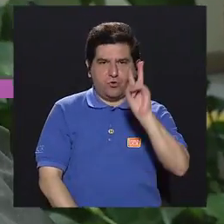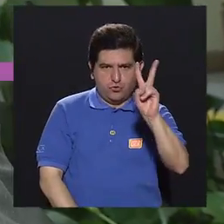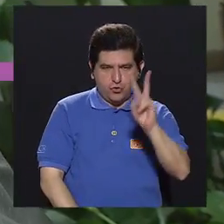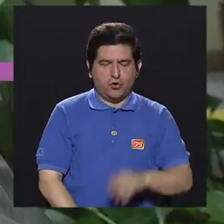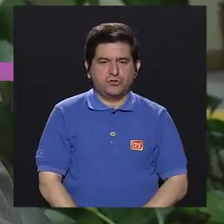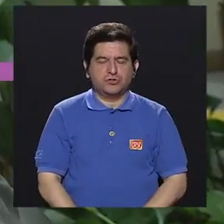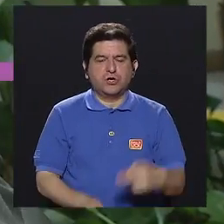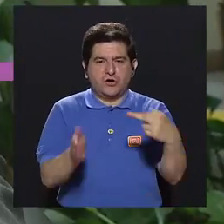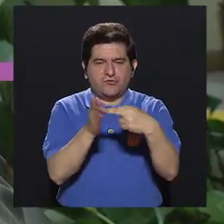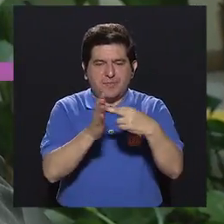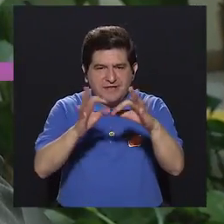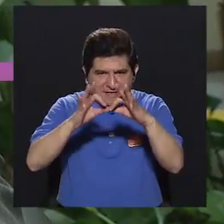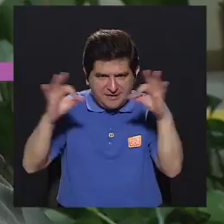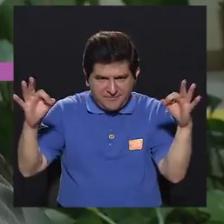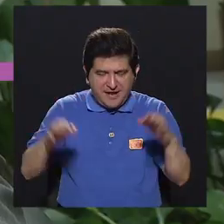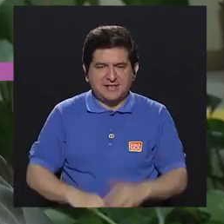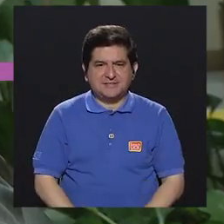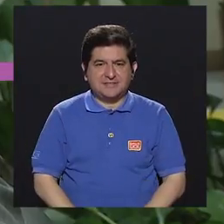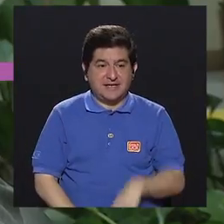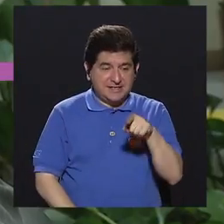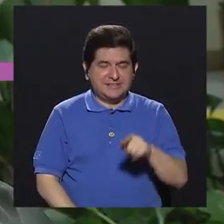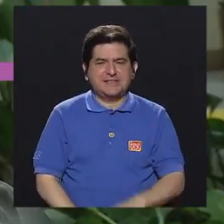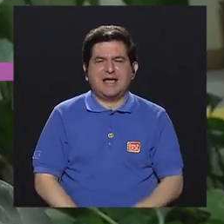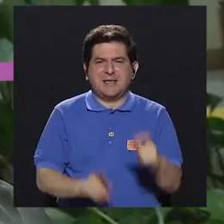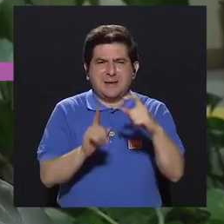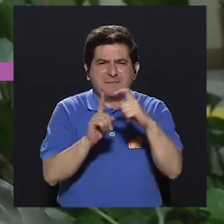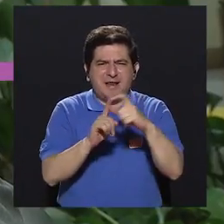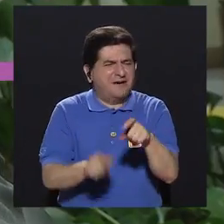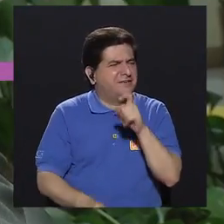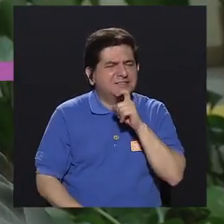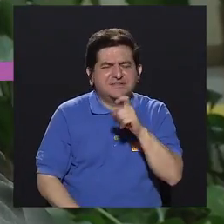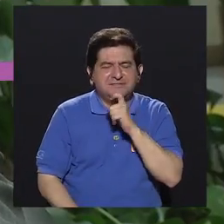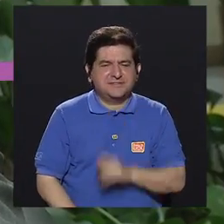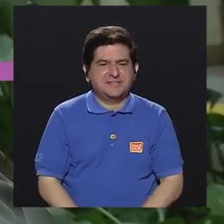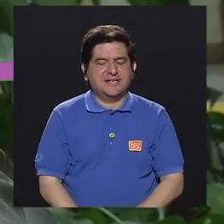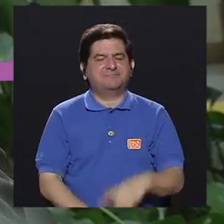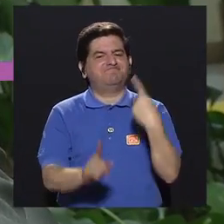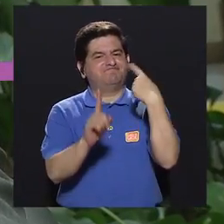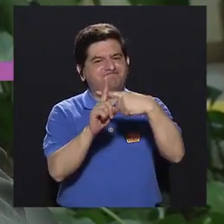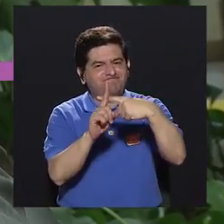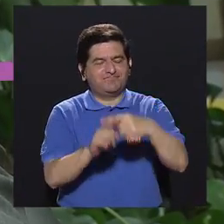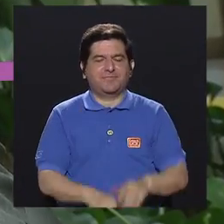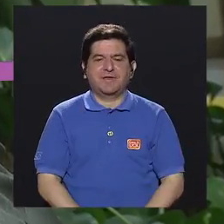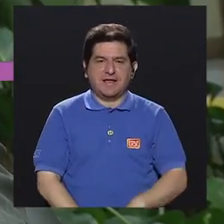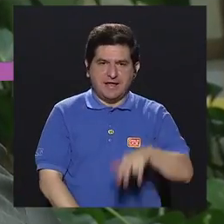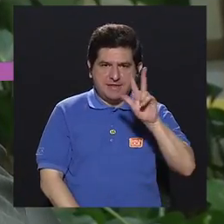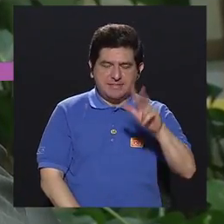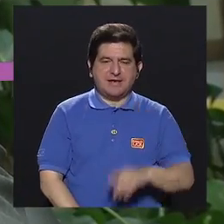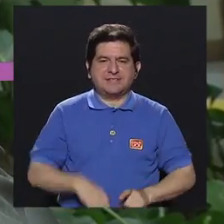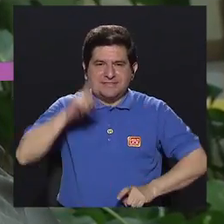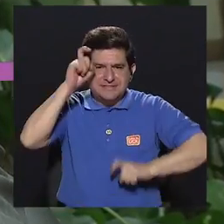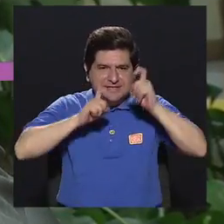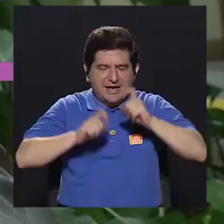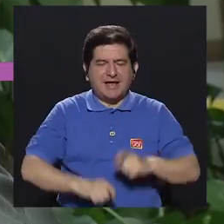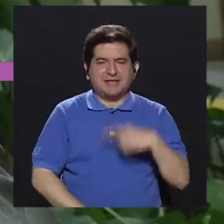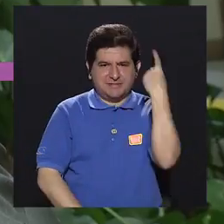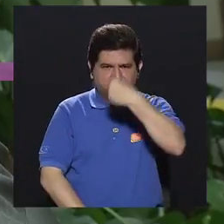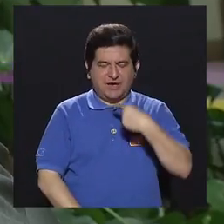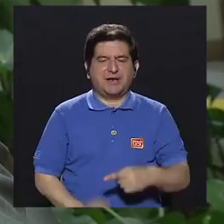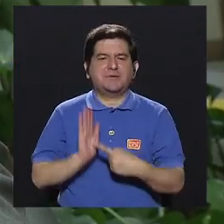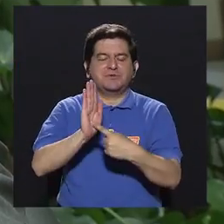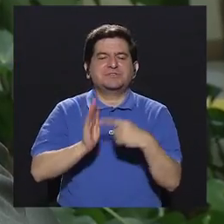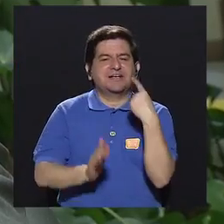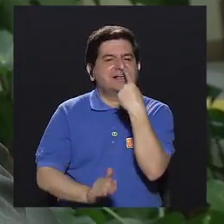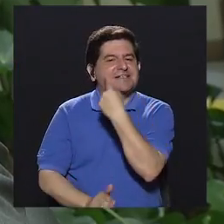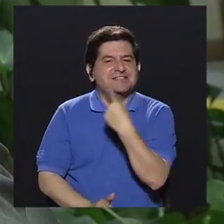que repita una frase. Uh-huh. Si arrastra las palabras, la segunda es positiva. Y tres, que haga una mueca con la cara, por ejemplo, que